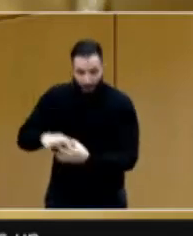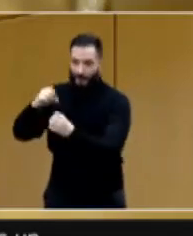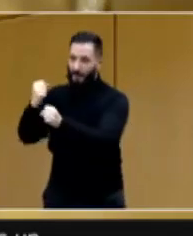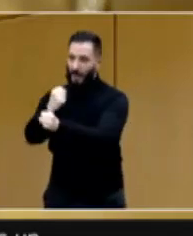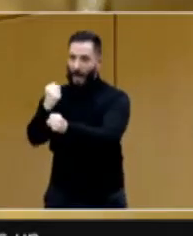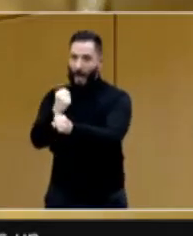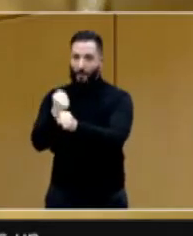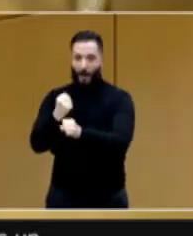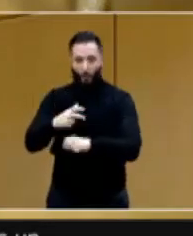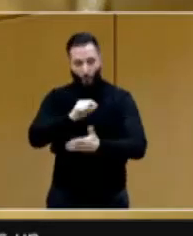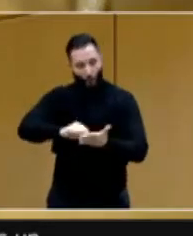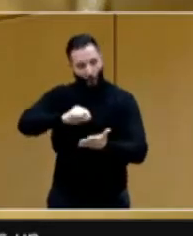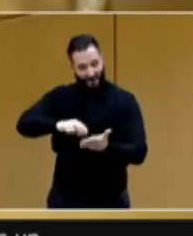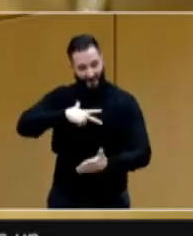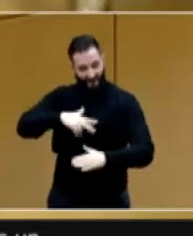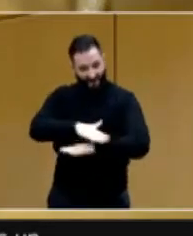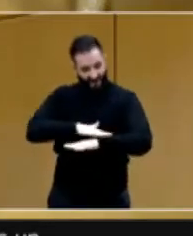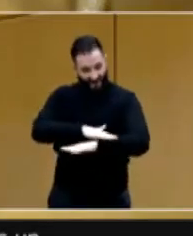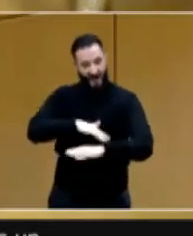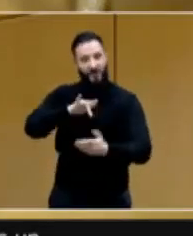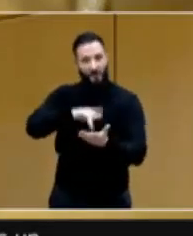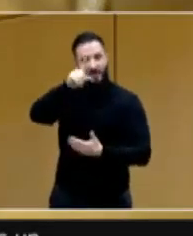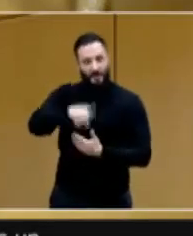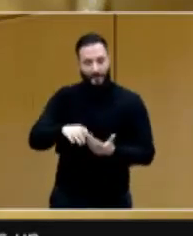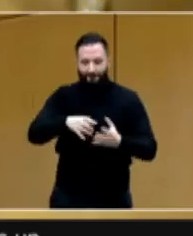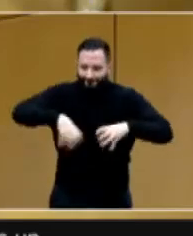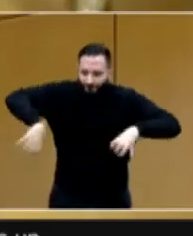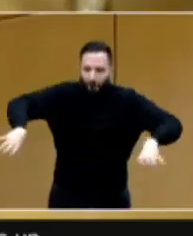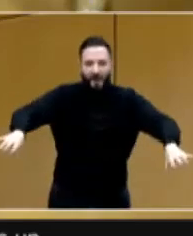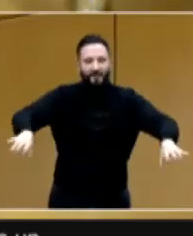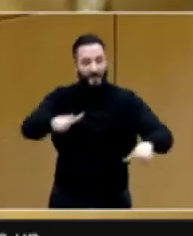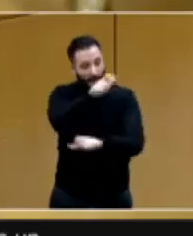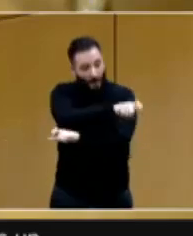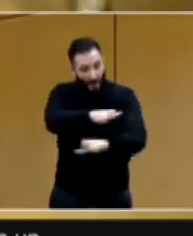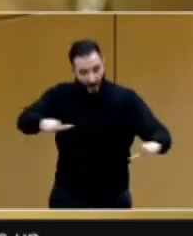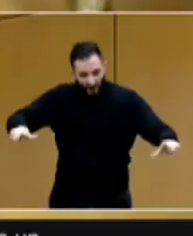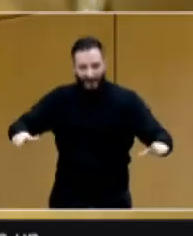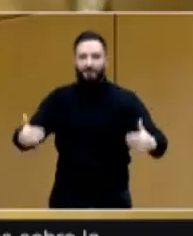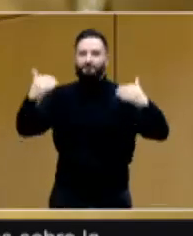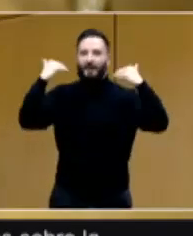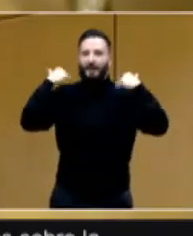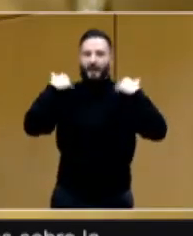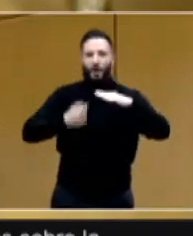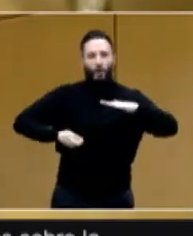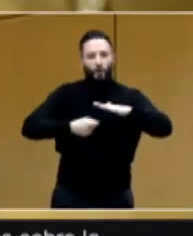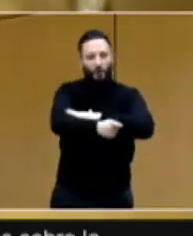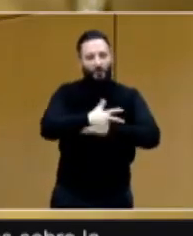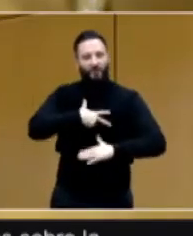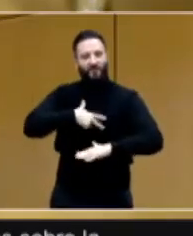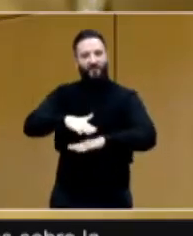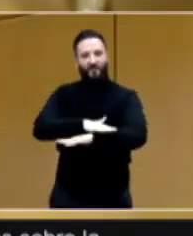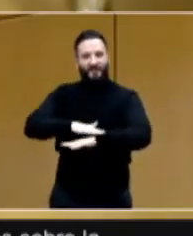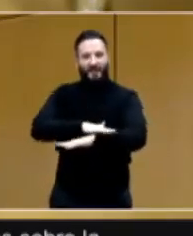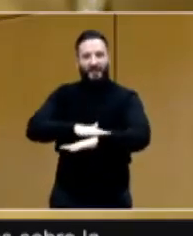de los fiscales ha llevado que incluso hemos disminuido el número de personas que han formulado la solicitud en Fiscalía de que